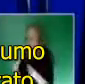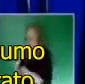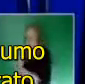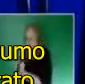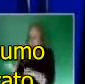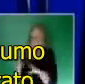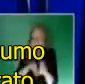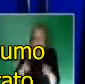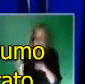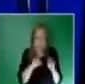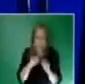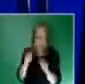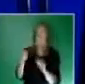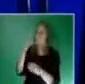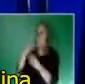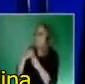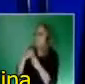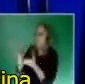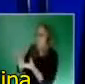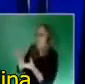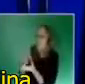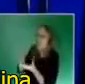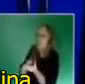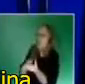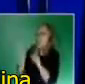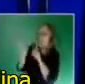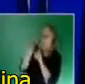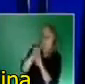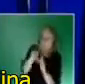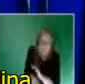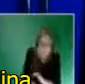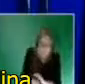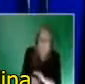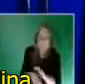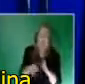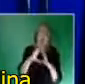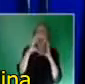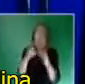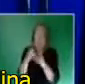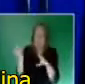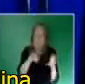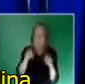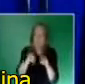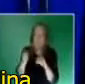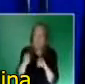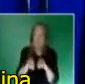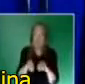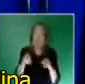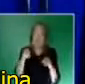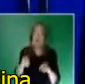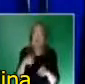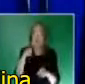y una lamparita eléctrica no puede durar más de mil horas prendidas